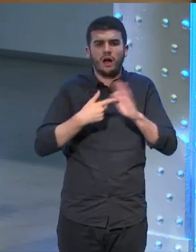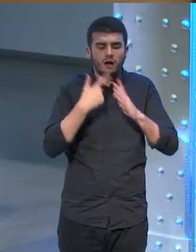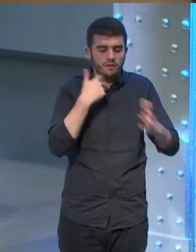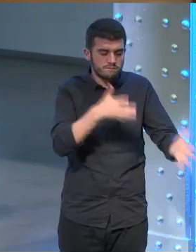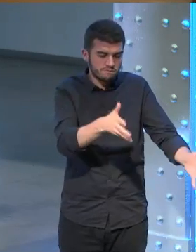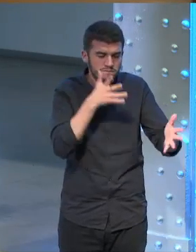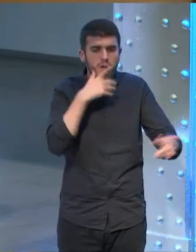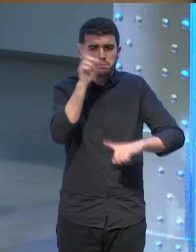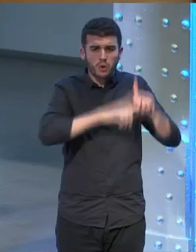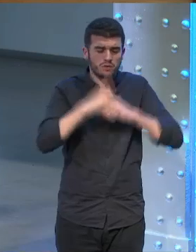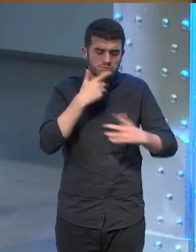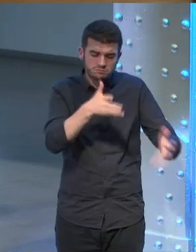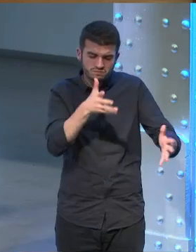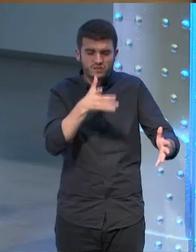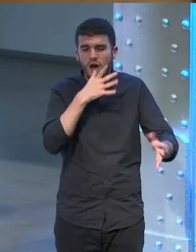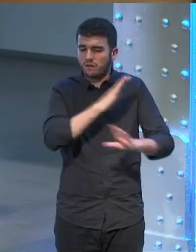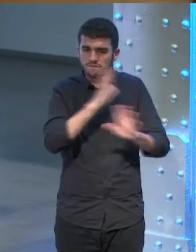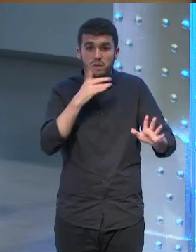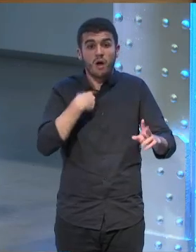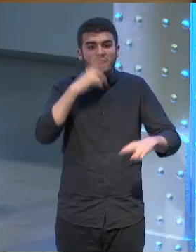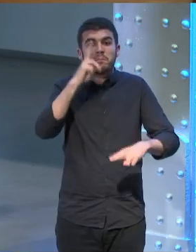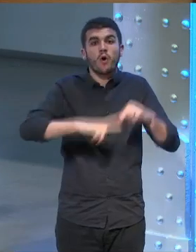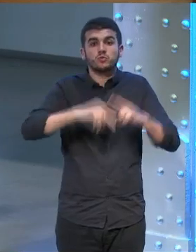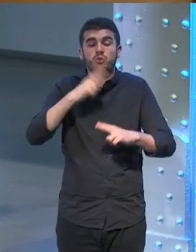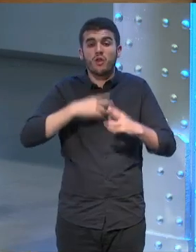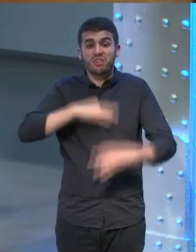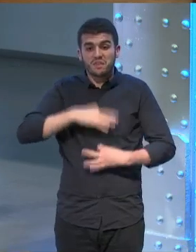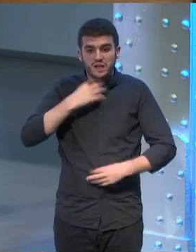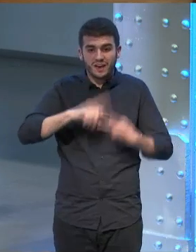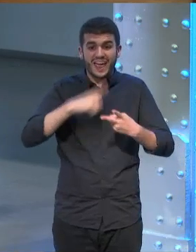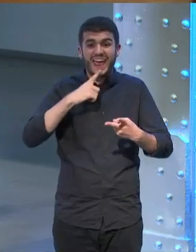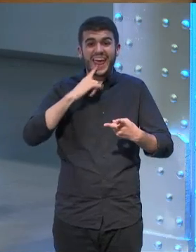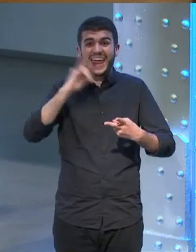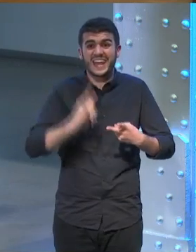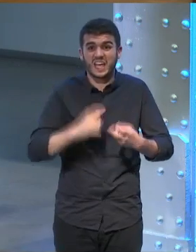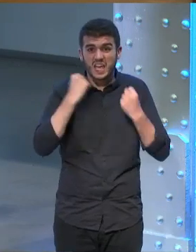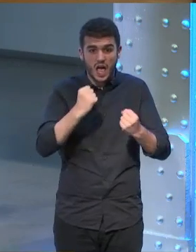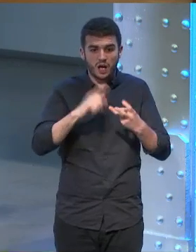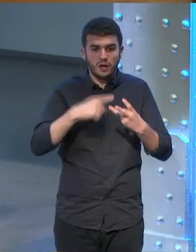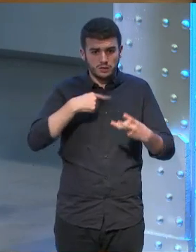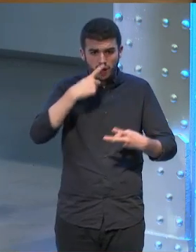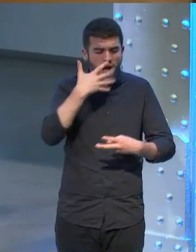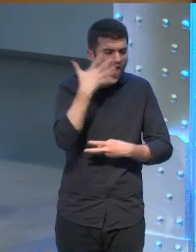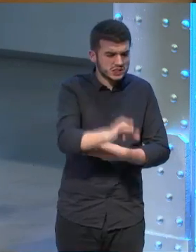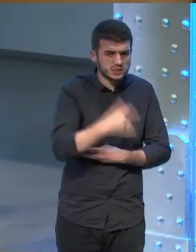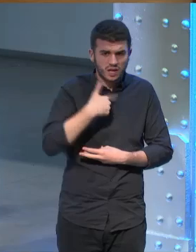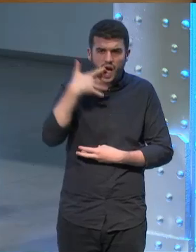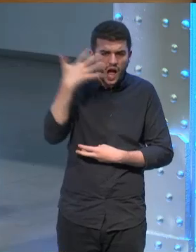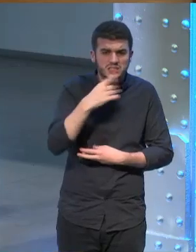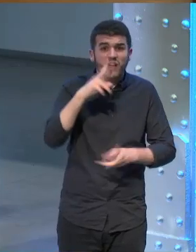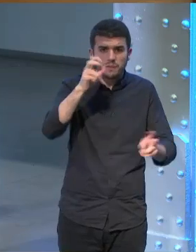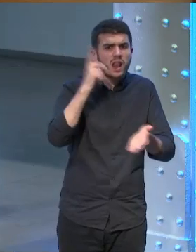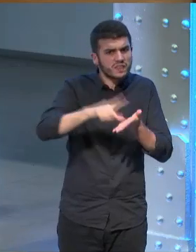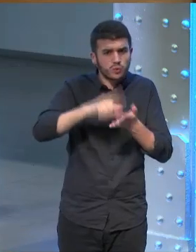encantan los problemas, me encanta. Ahora he descubierto que me encanta la construcción civil, energía, y era una crack, y sigo siendo una crack en